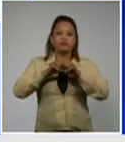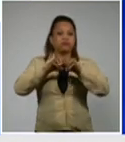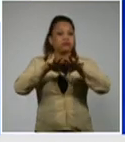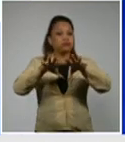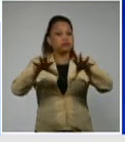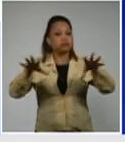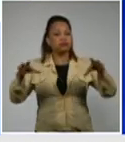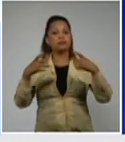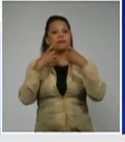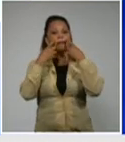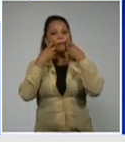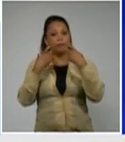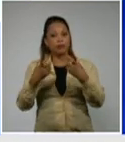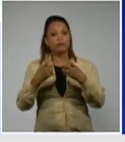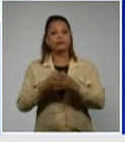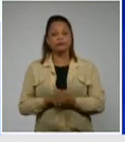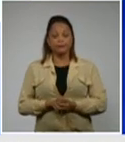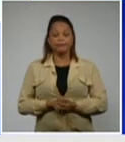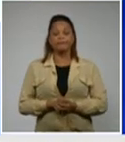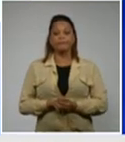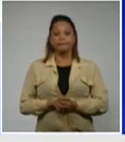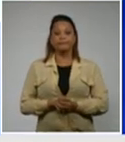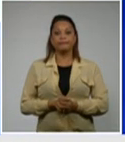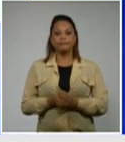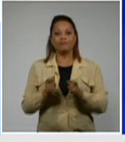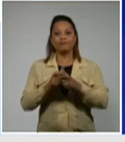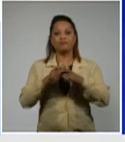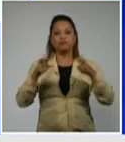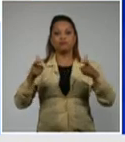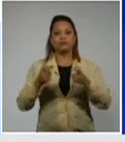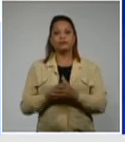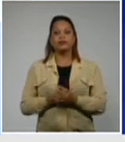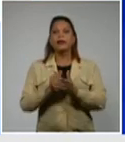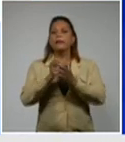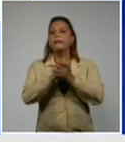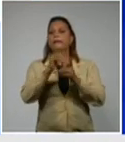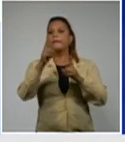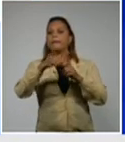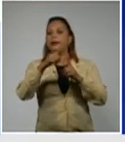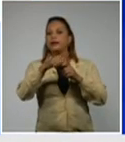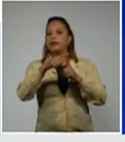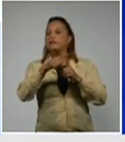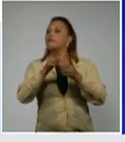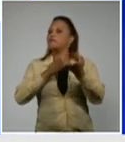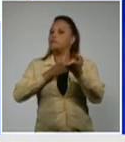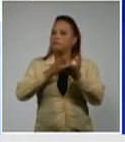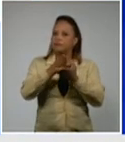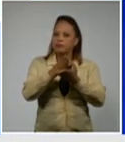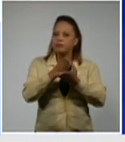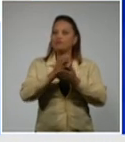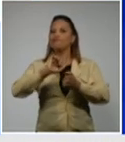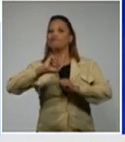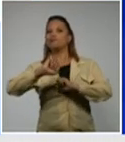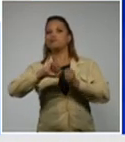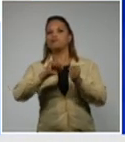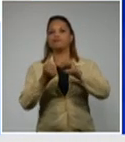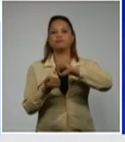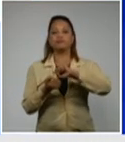en el territorio de Mayabeque. Matanzas que ha mantenido un control sobre la